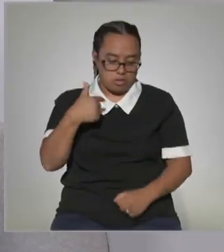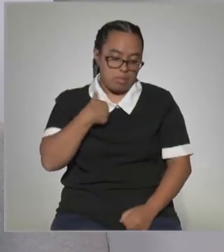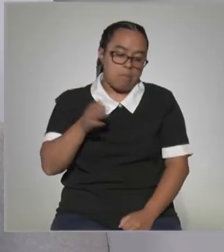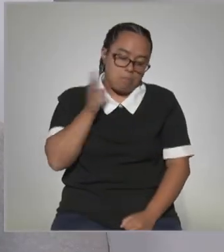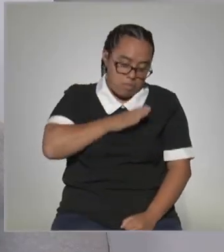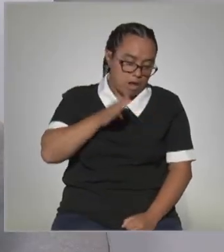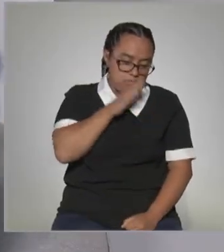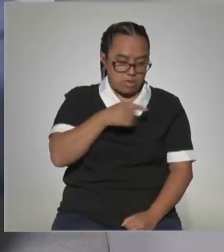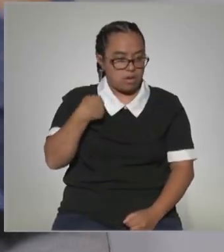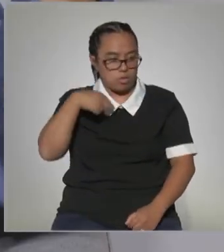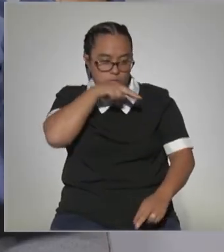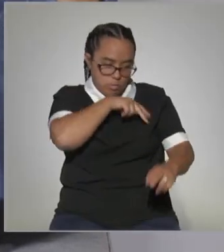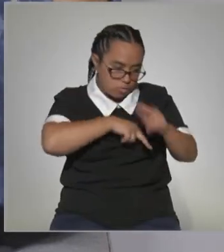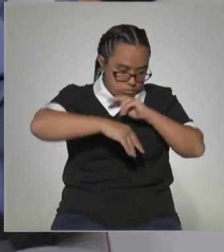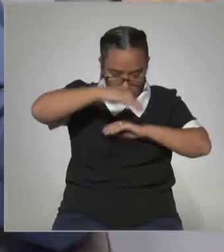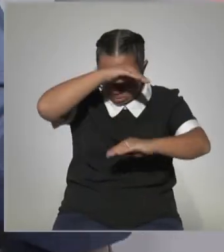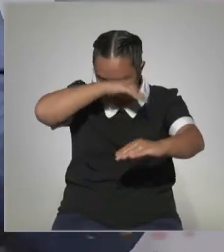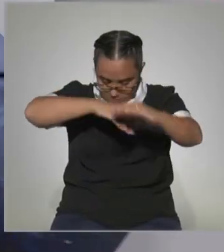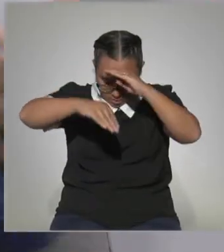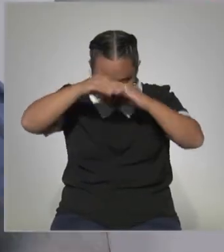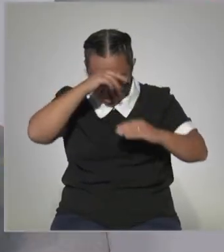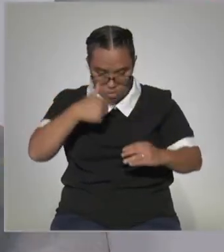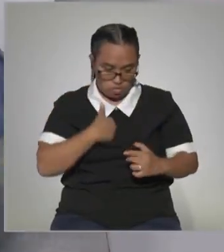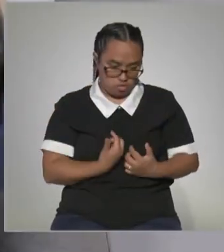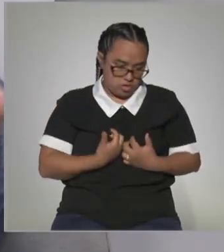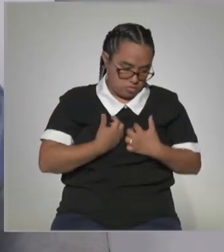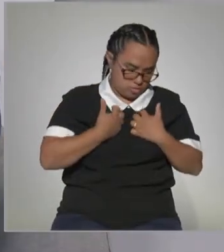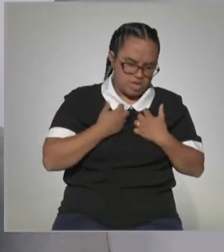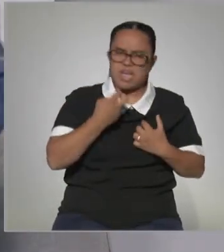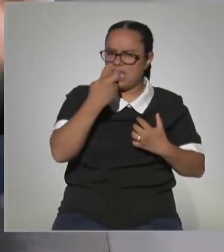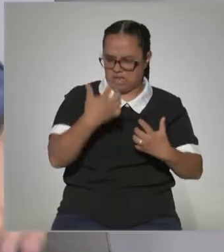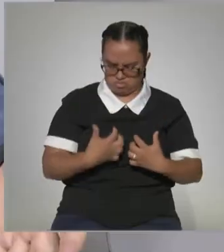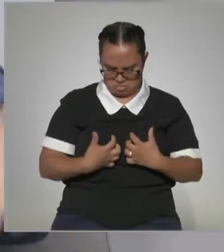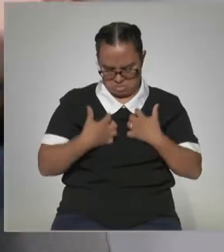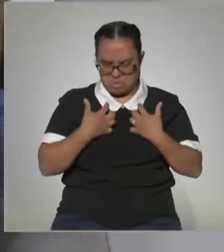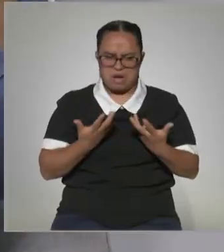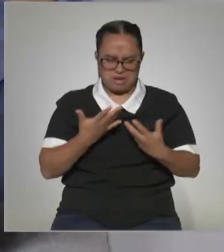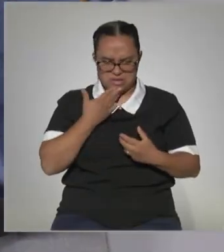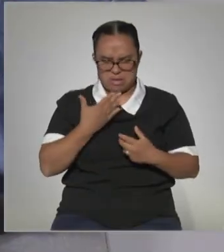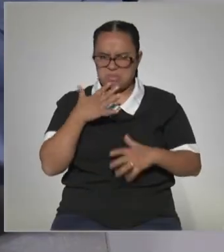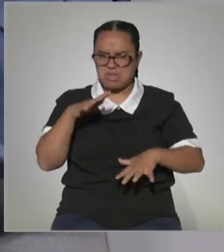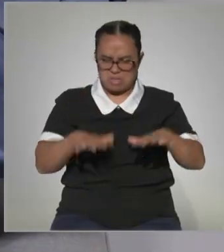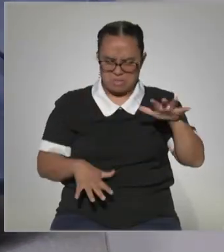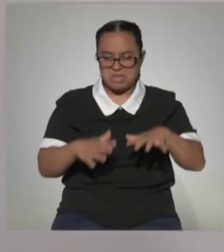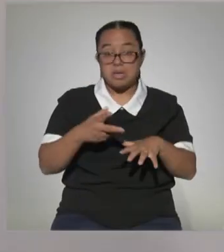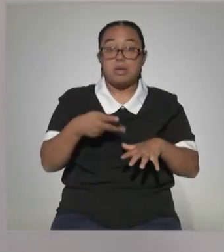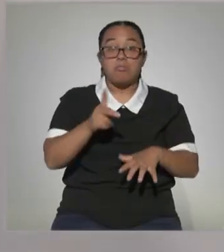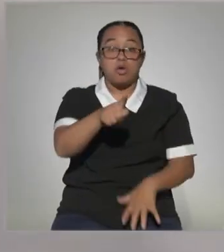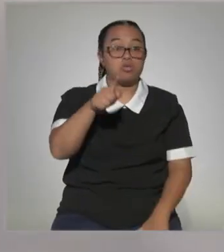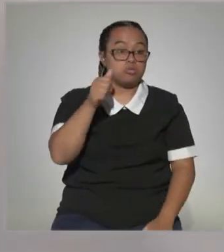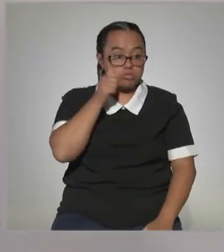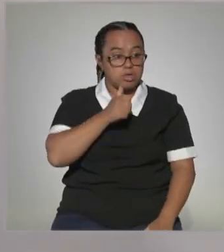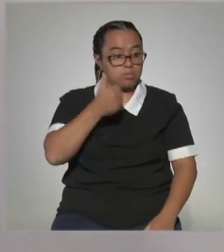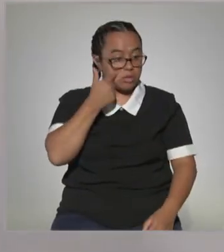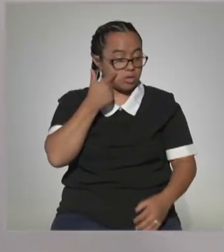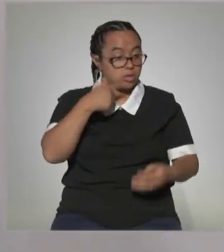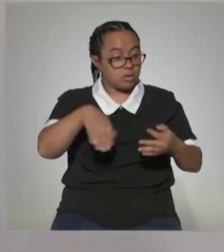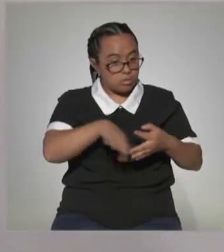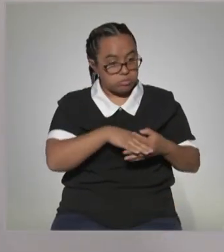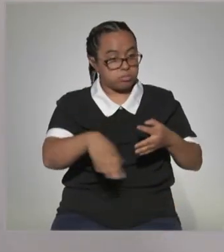con pendientes, vivo enojado, bueno, está bien enojarse de vez en cuando, ¿no? Claro. Pero si persiste